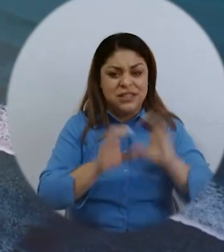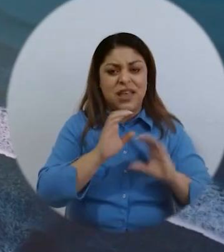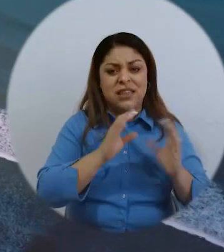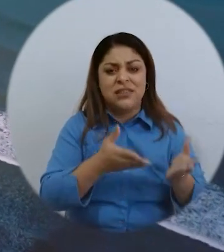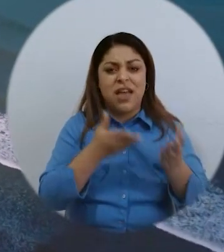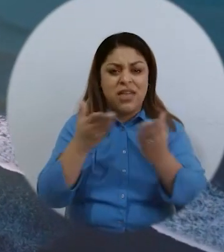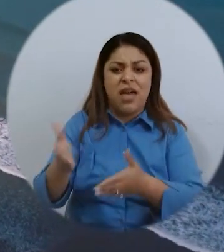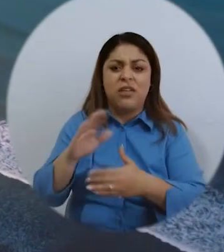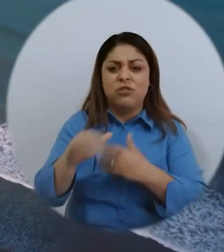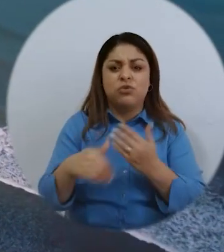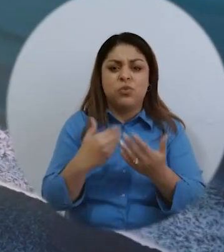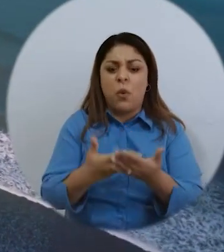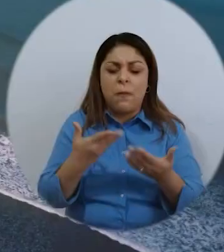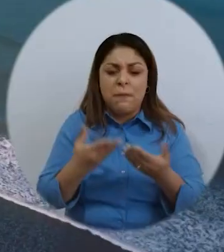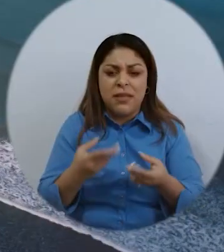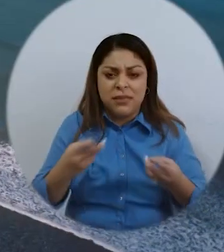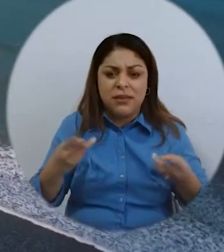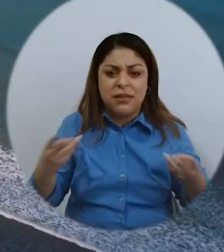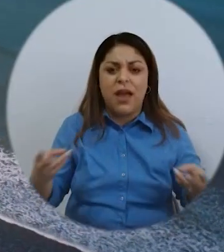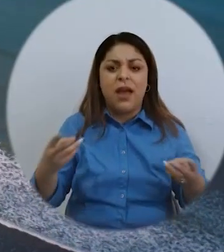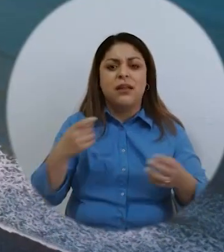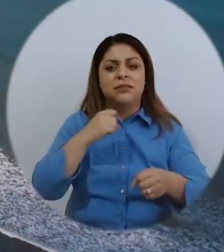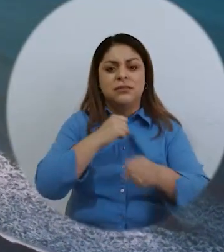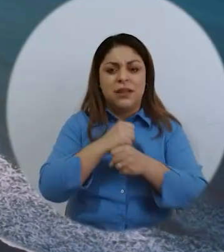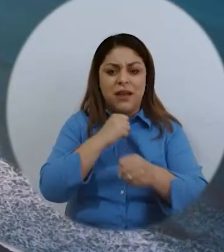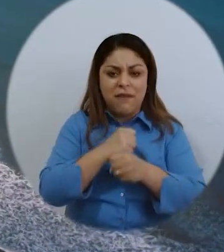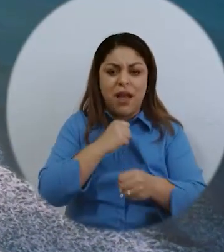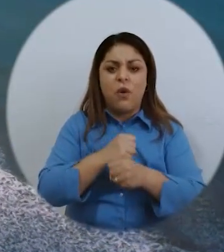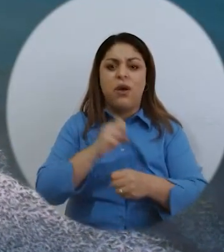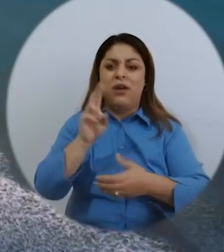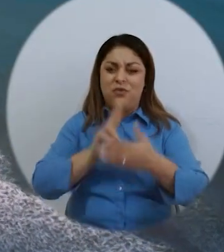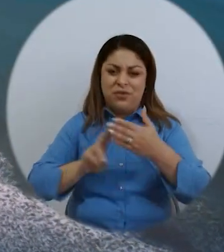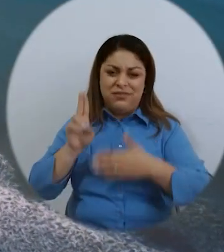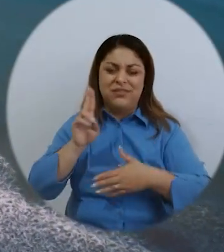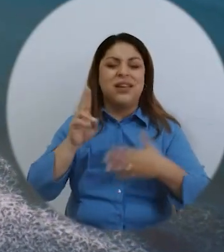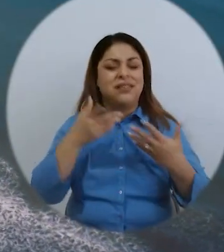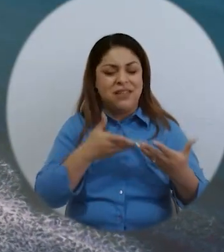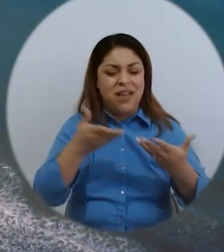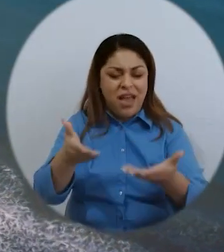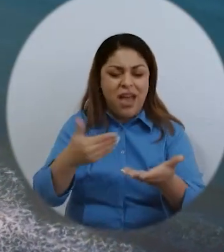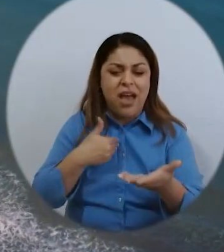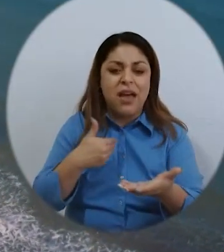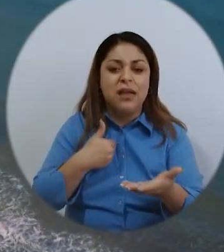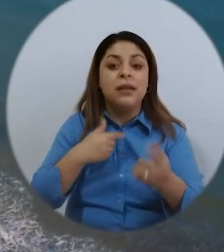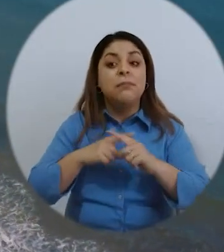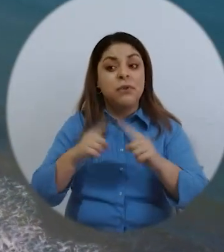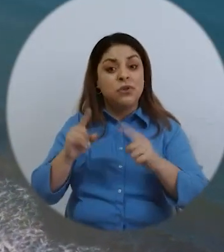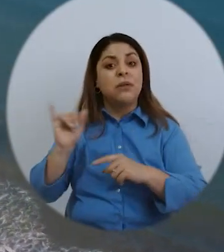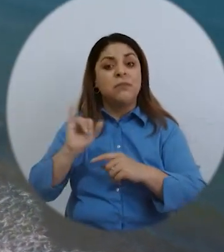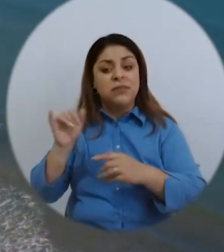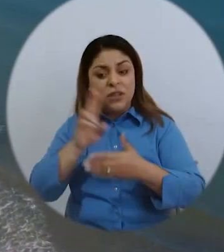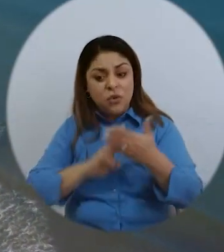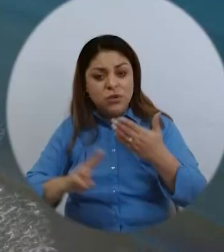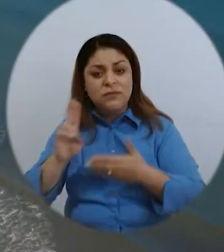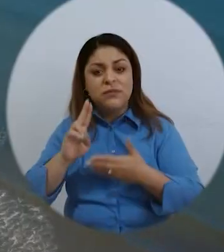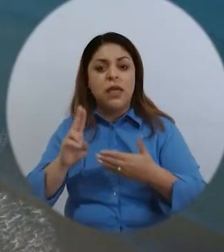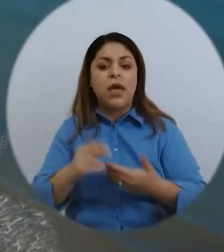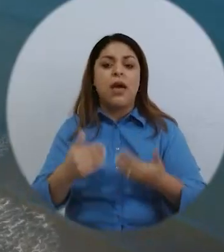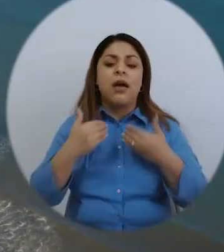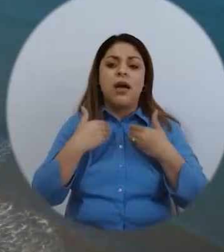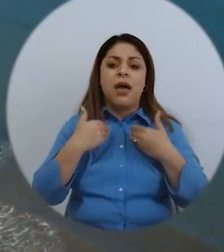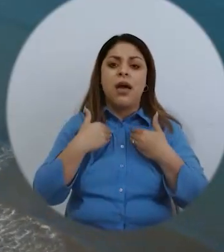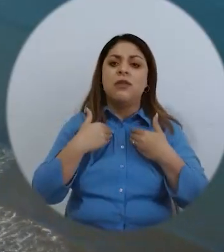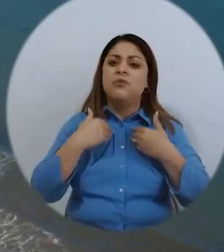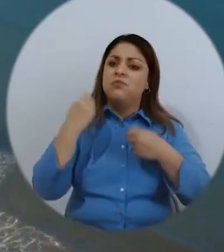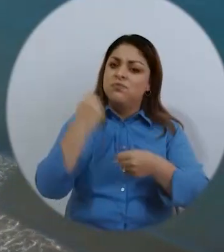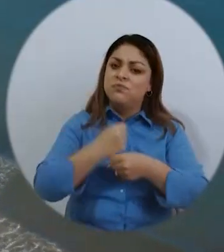que la ciencia da todos los insumos y allí está la labor de la academia, pero también incluso desde la academia hay una labor